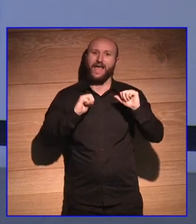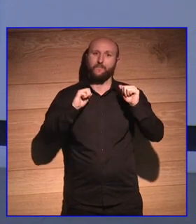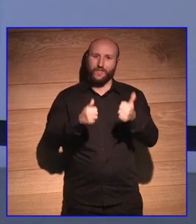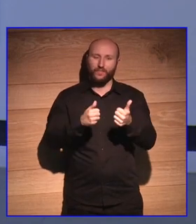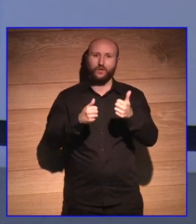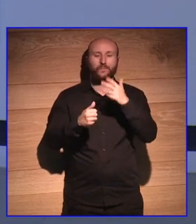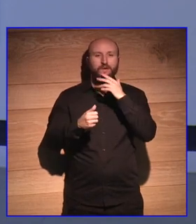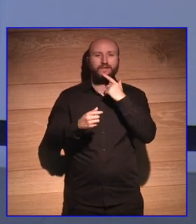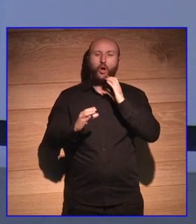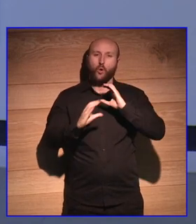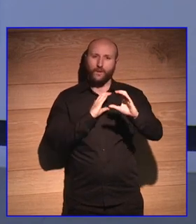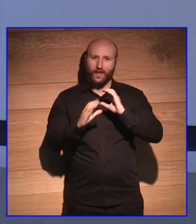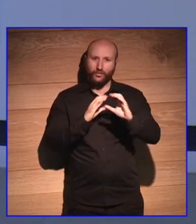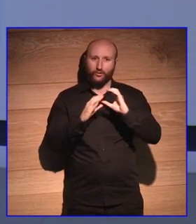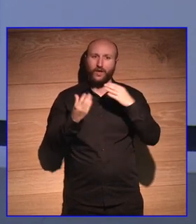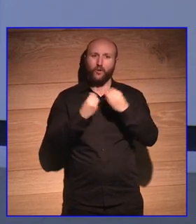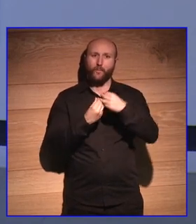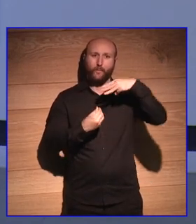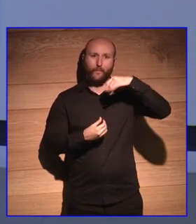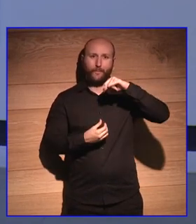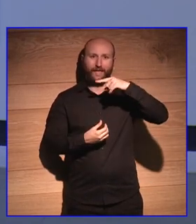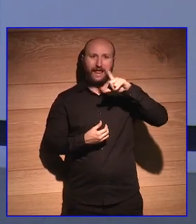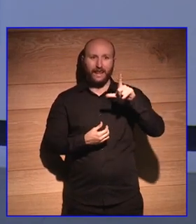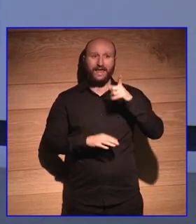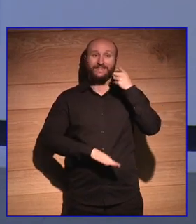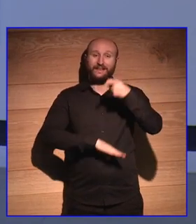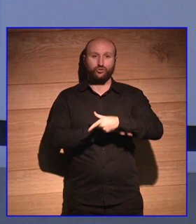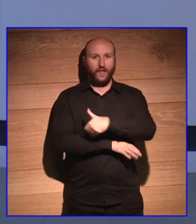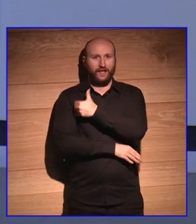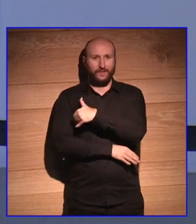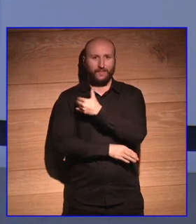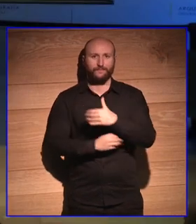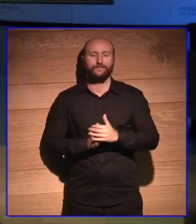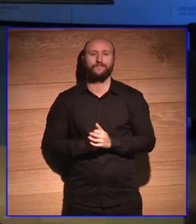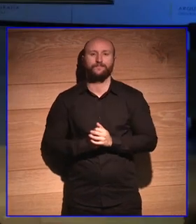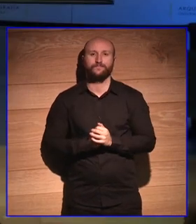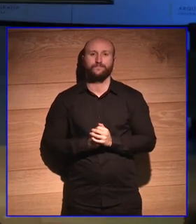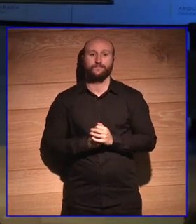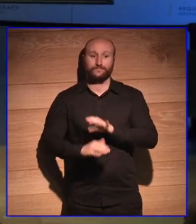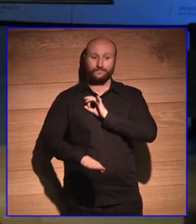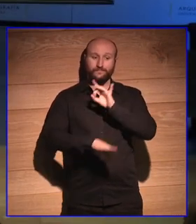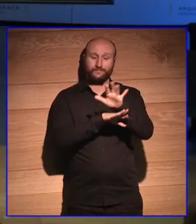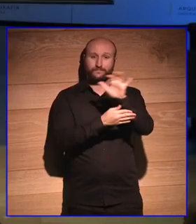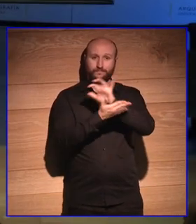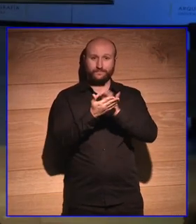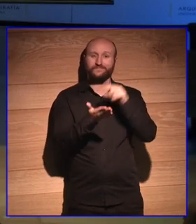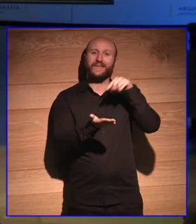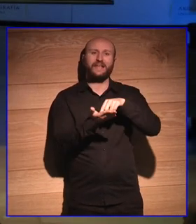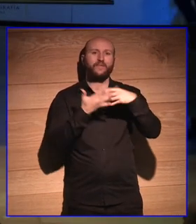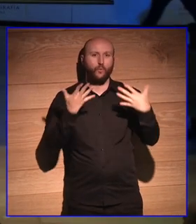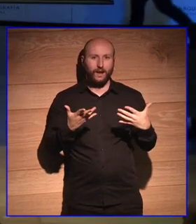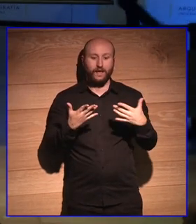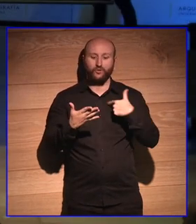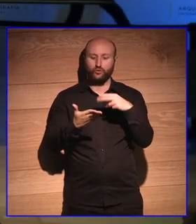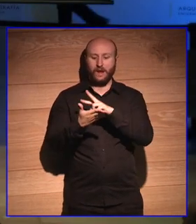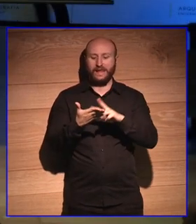tensas comunicaciones con miguel blaine el director de la academia a quien envió por escrito las siguientes exigencias voy a